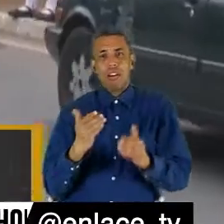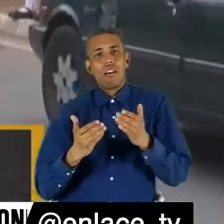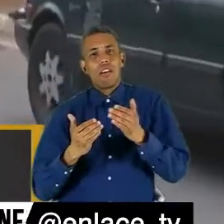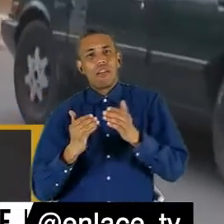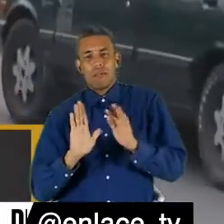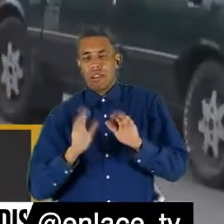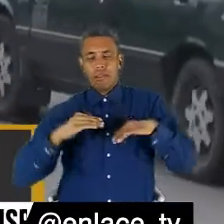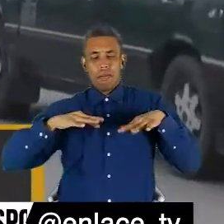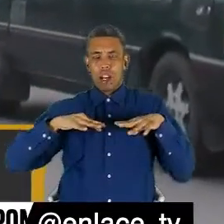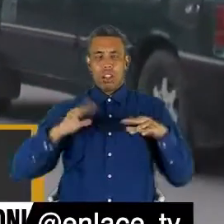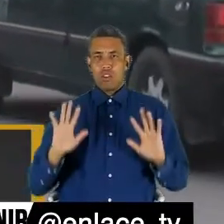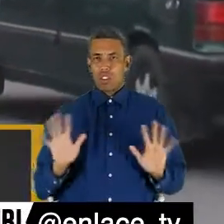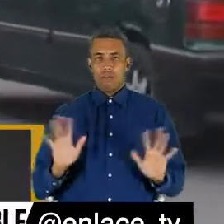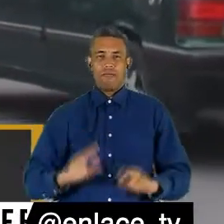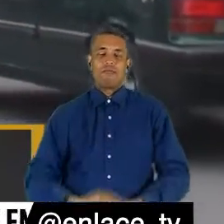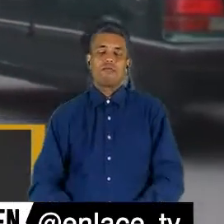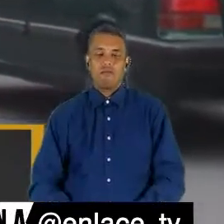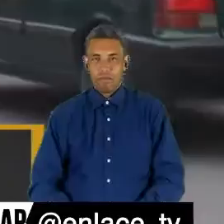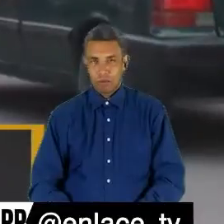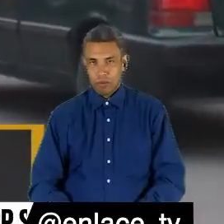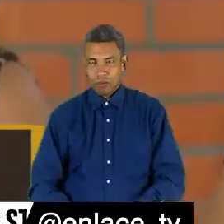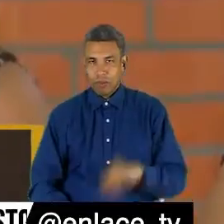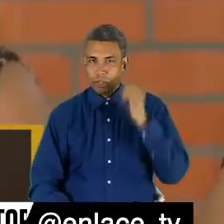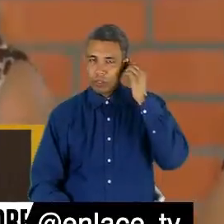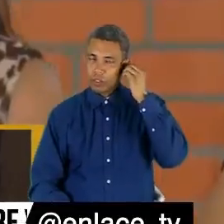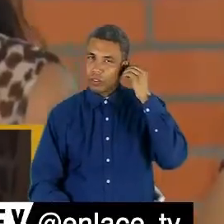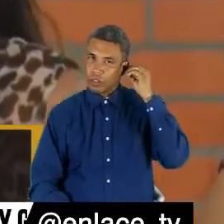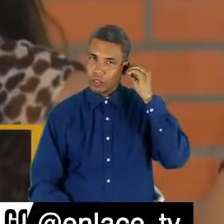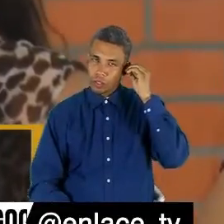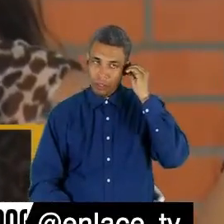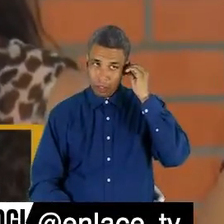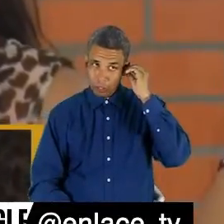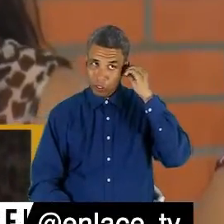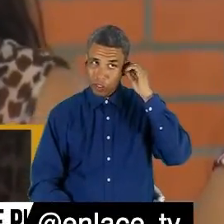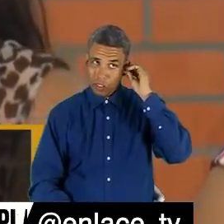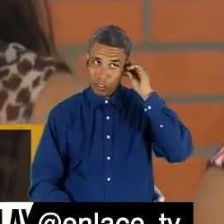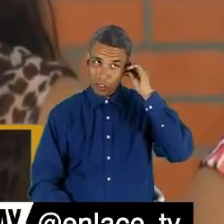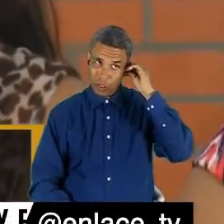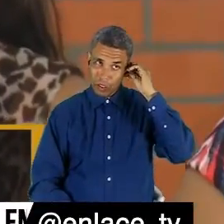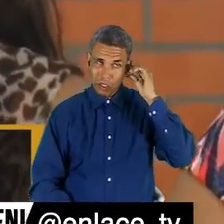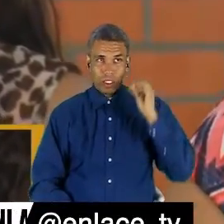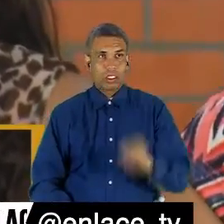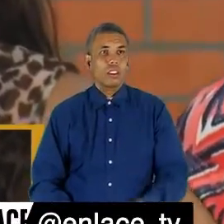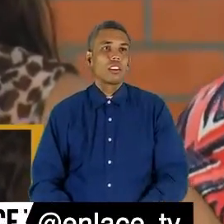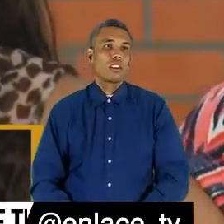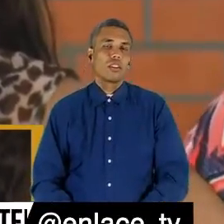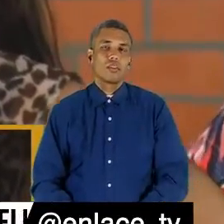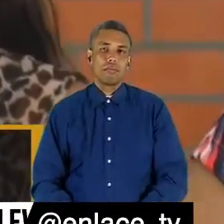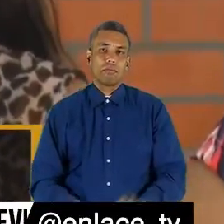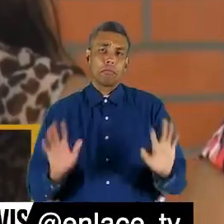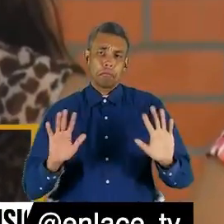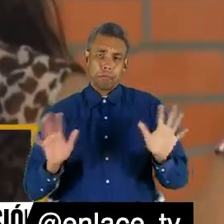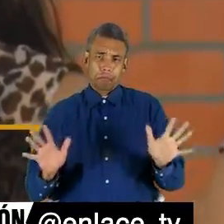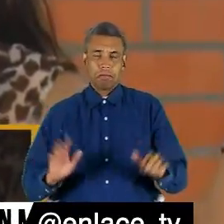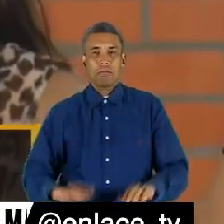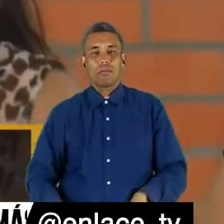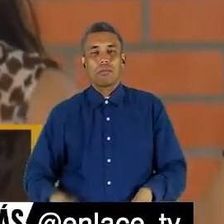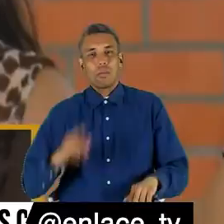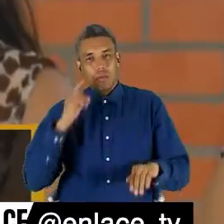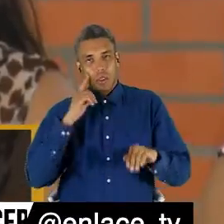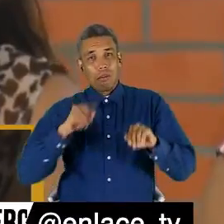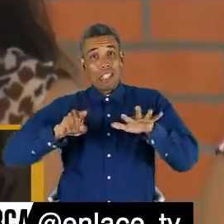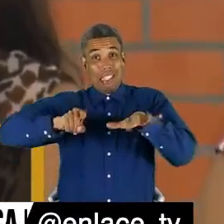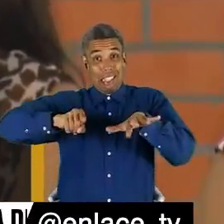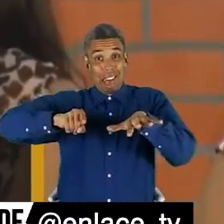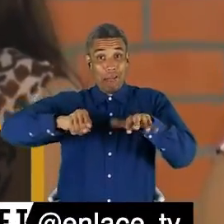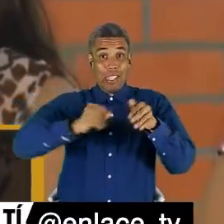instituciones educativas de carácter público como privado. El 10 del presente mes terminó el primer semestre para los estudiantes.